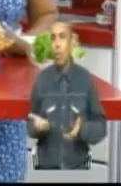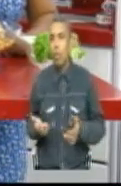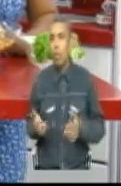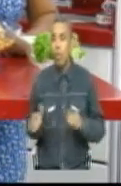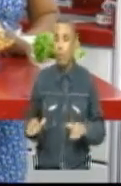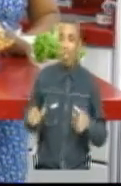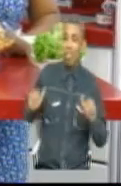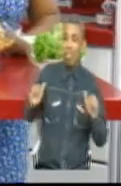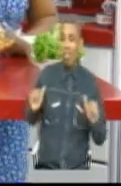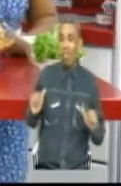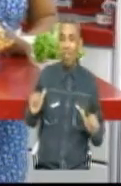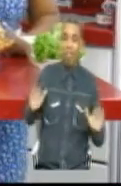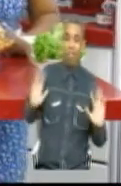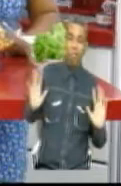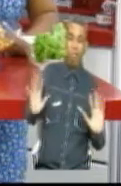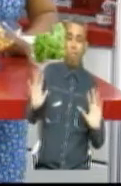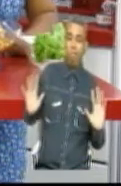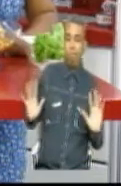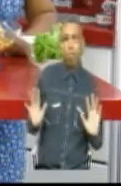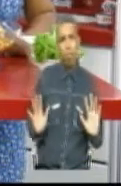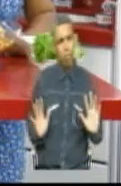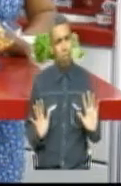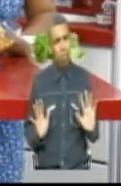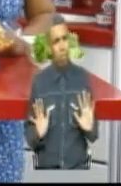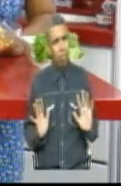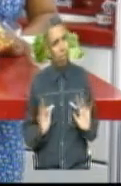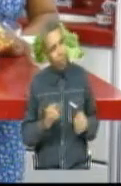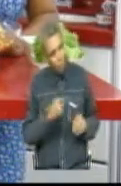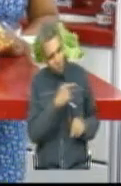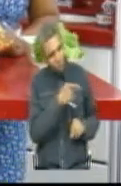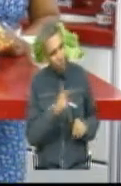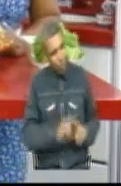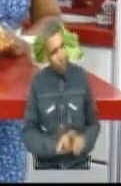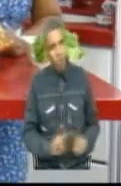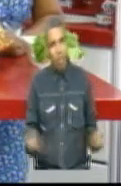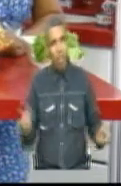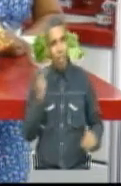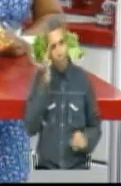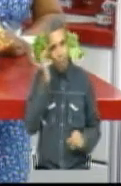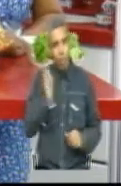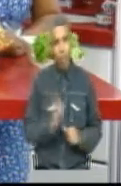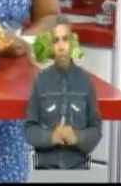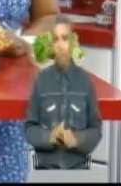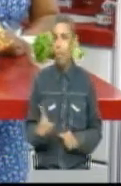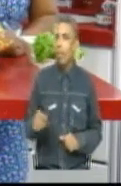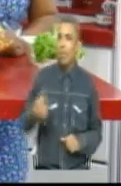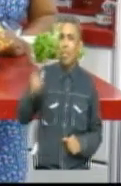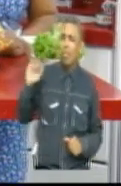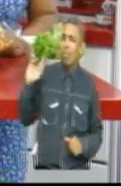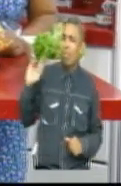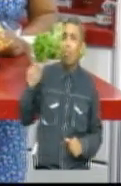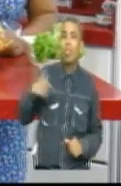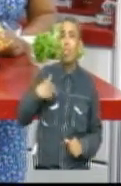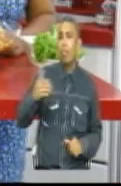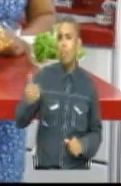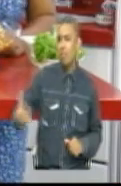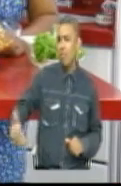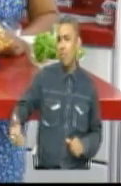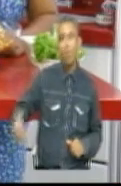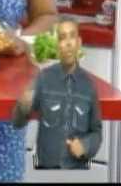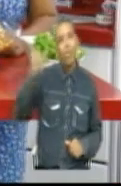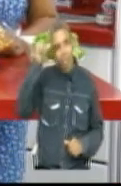entonces si a mí siempre me encantaba la cocina desde pelados